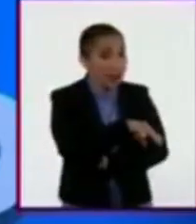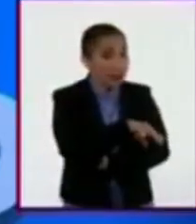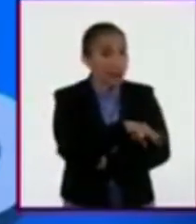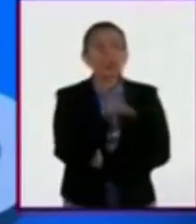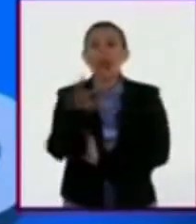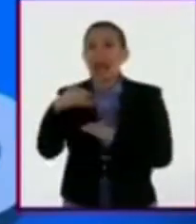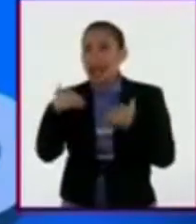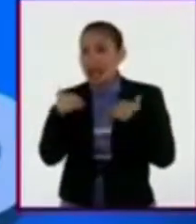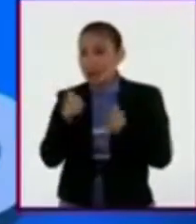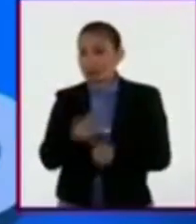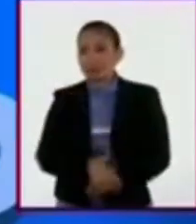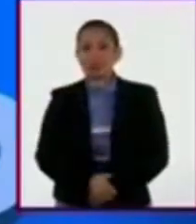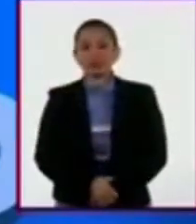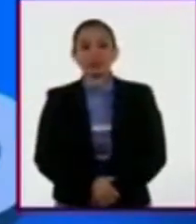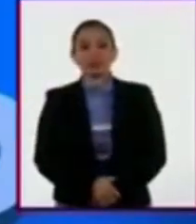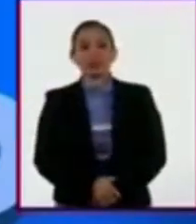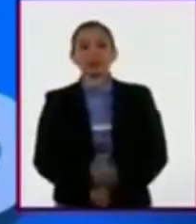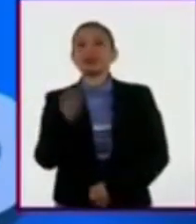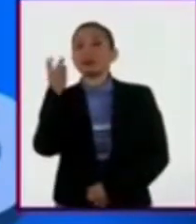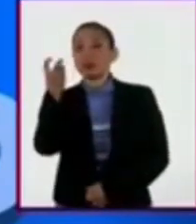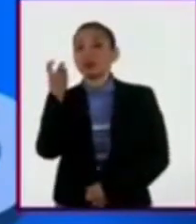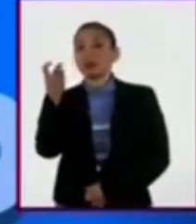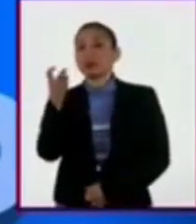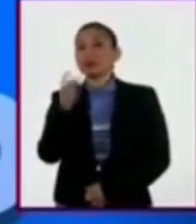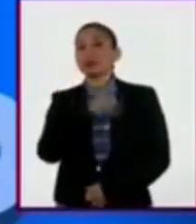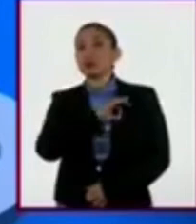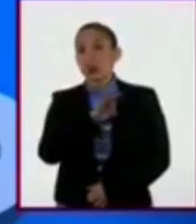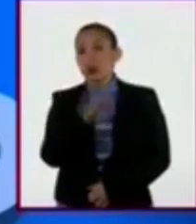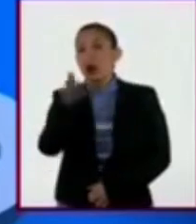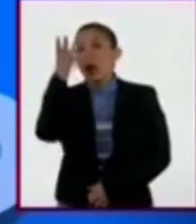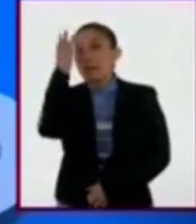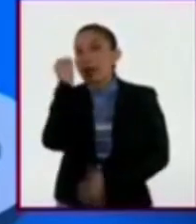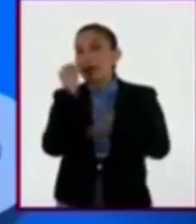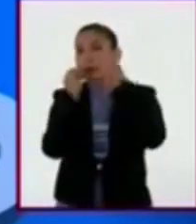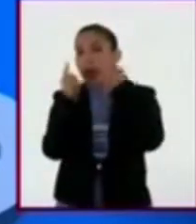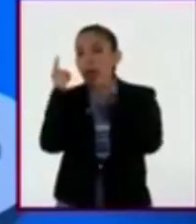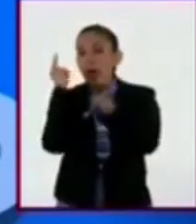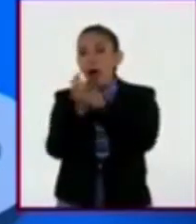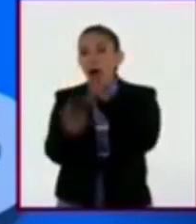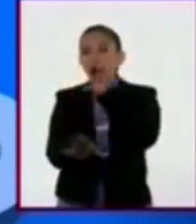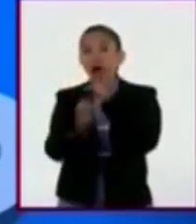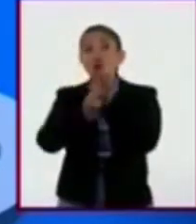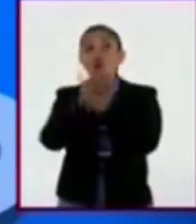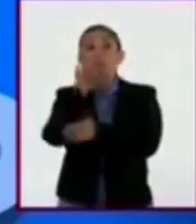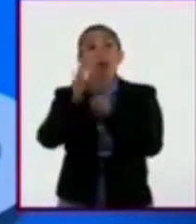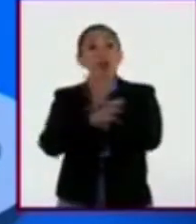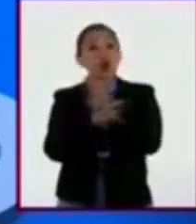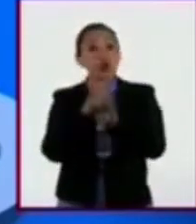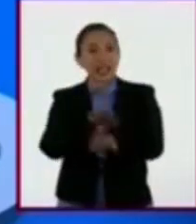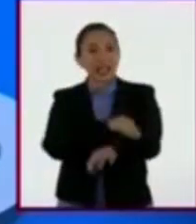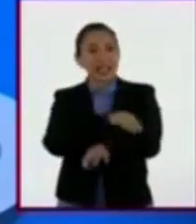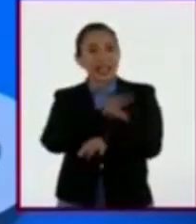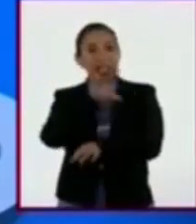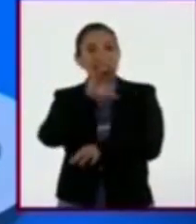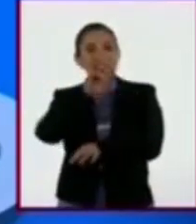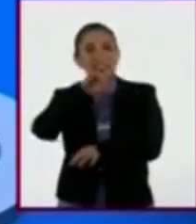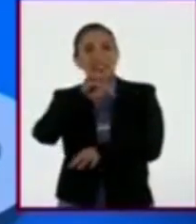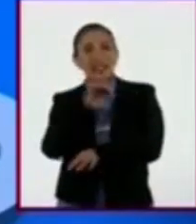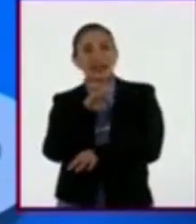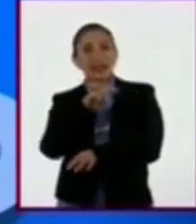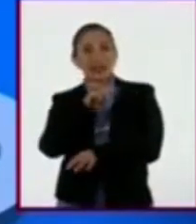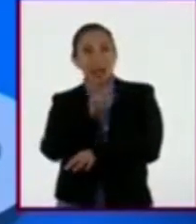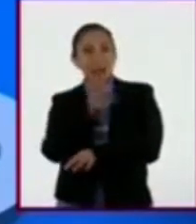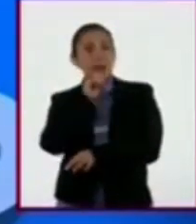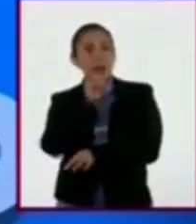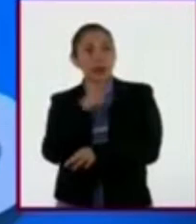Ya estás entendiendo. Por eso podemos seguir aprendiendo y descubriendo cosas nuevas de la energía cinética, que también